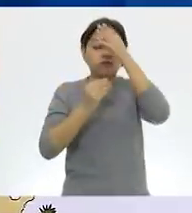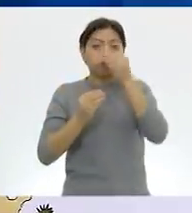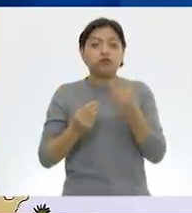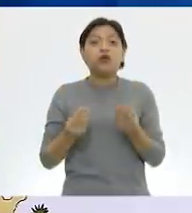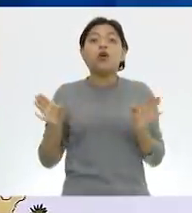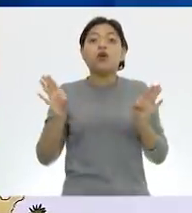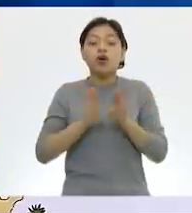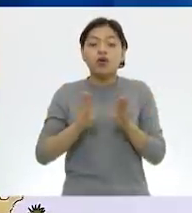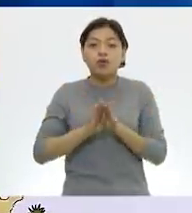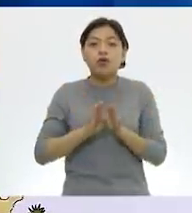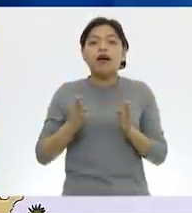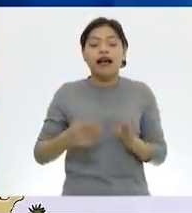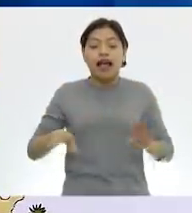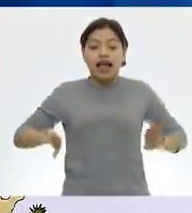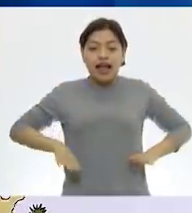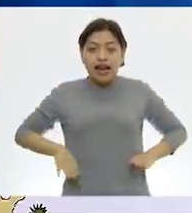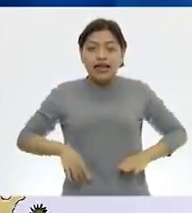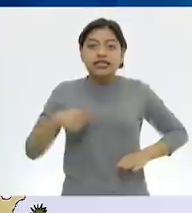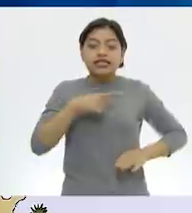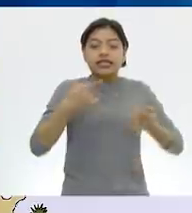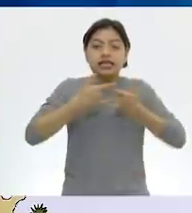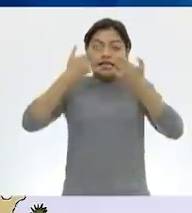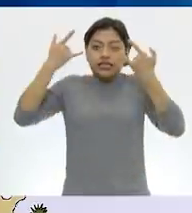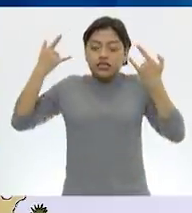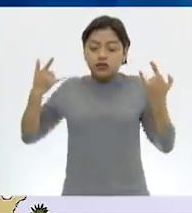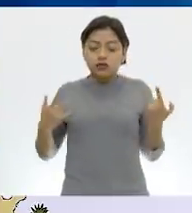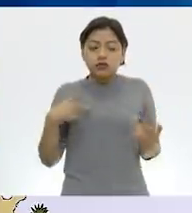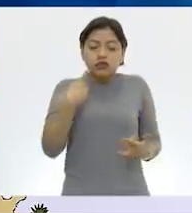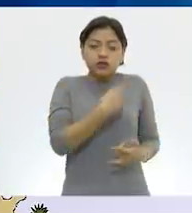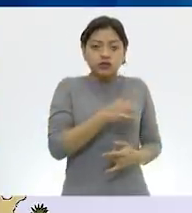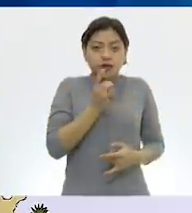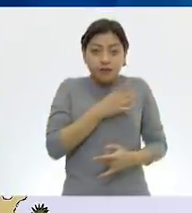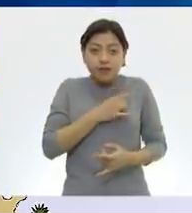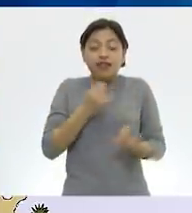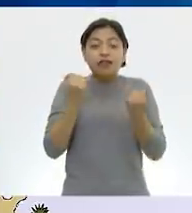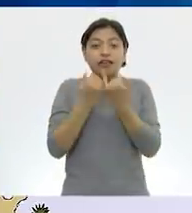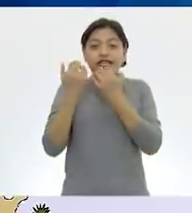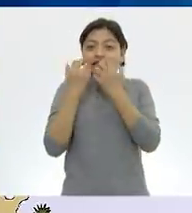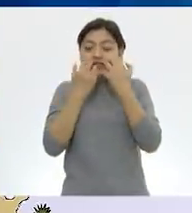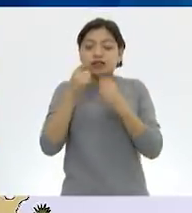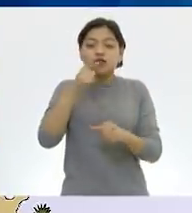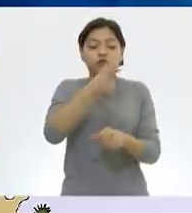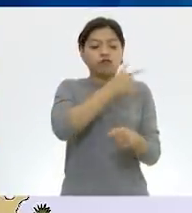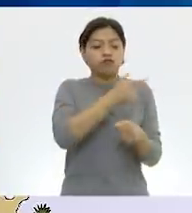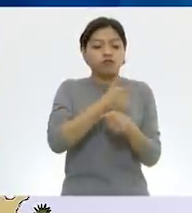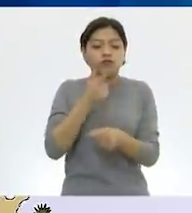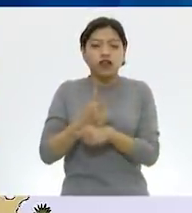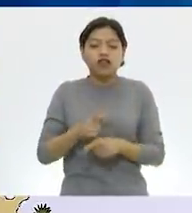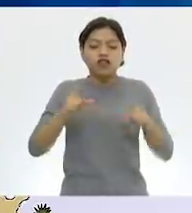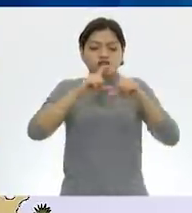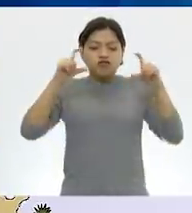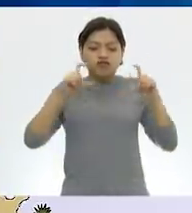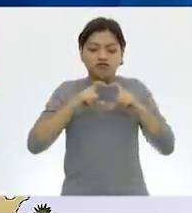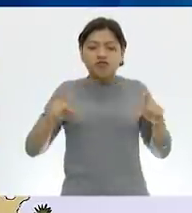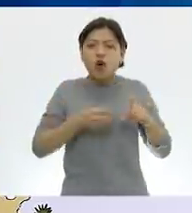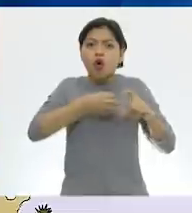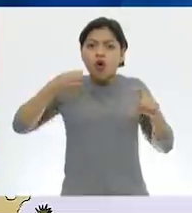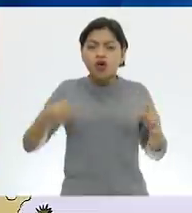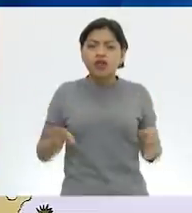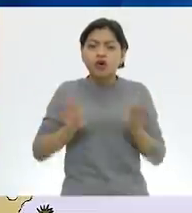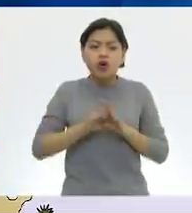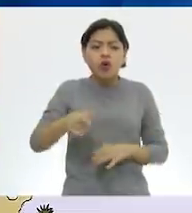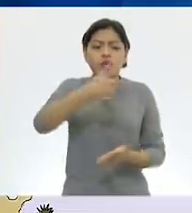el conocimiento de las características de los cuentos de misterio y de terror, identificando estructura,